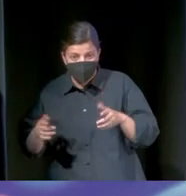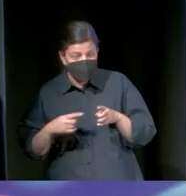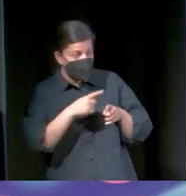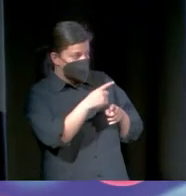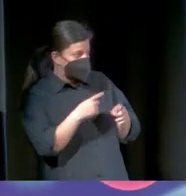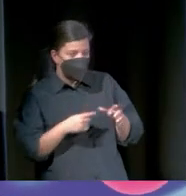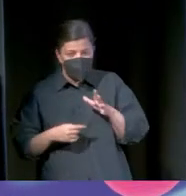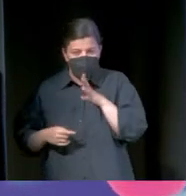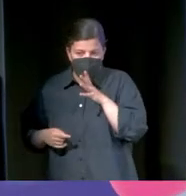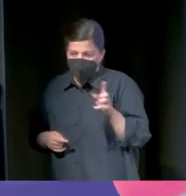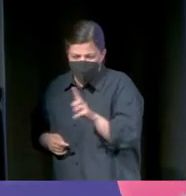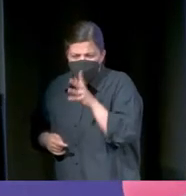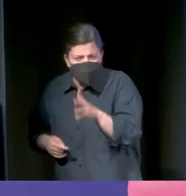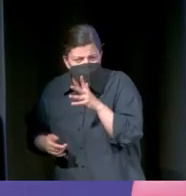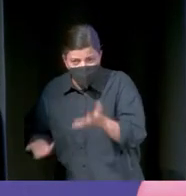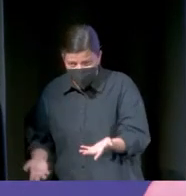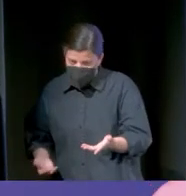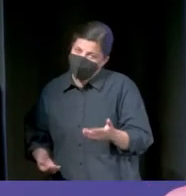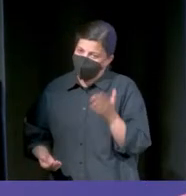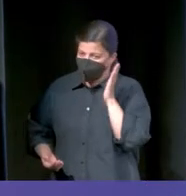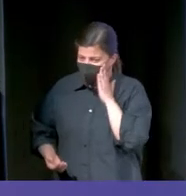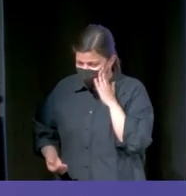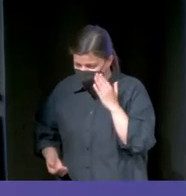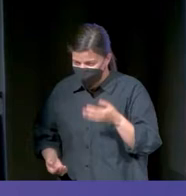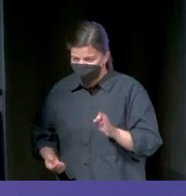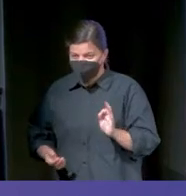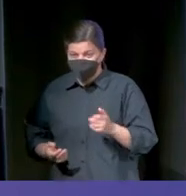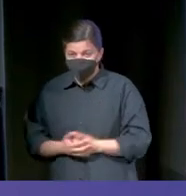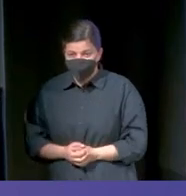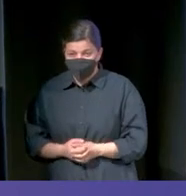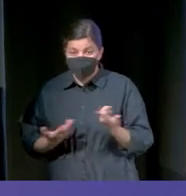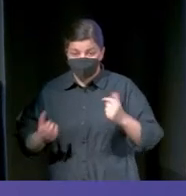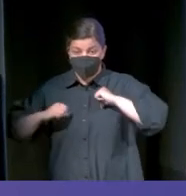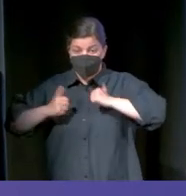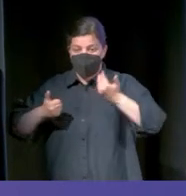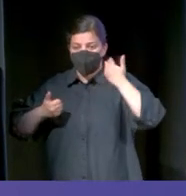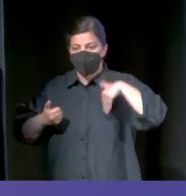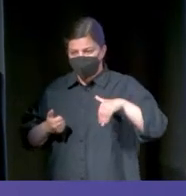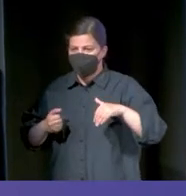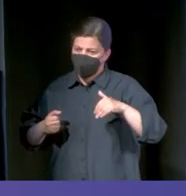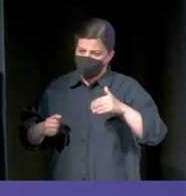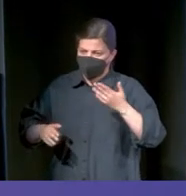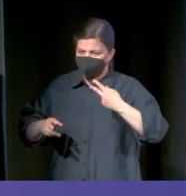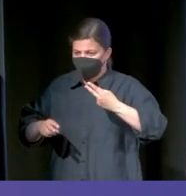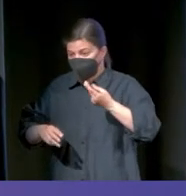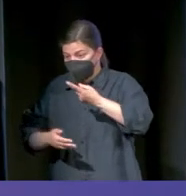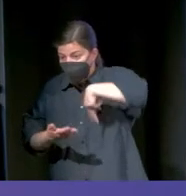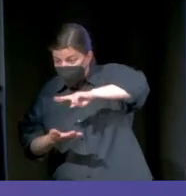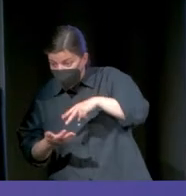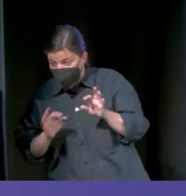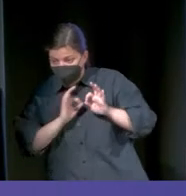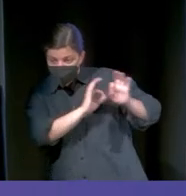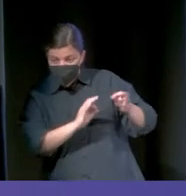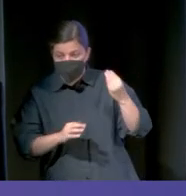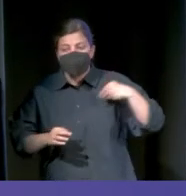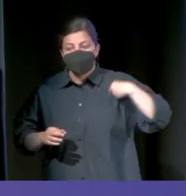deporte no tengo ro bueno entonces empecé ya con el mundo de la acrobacia que que pensé ostras a